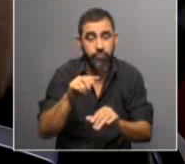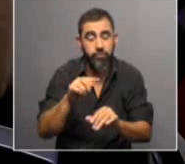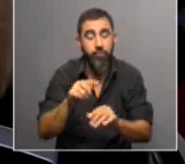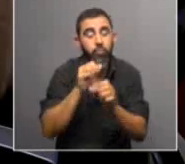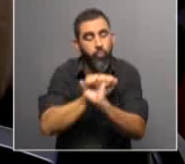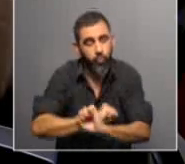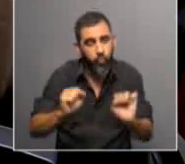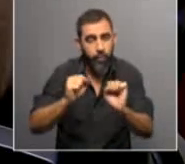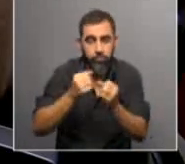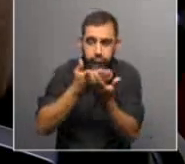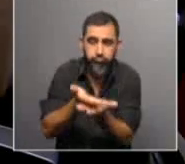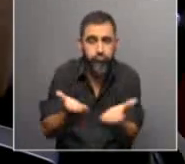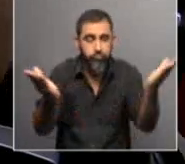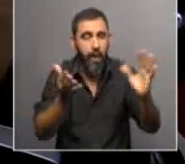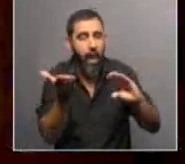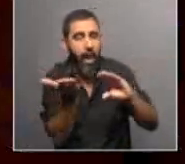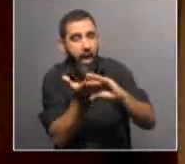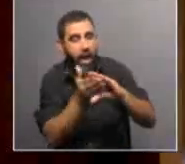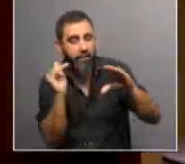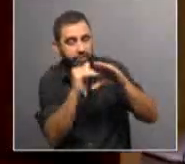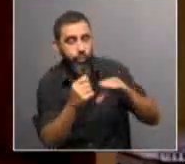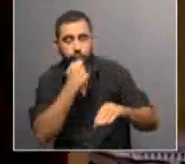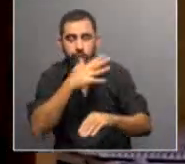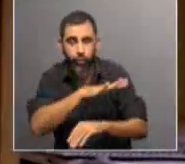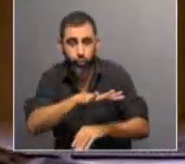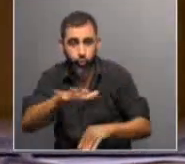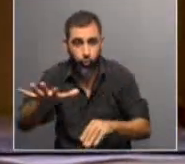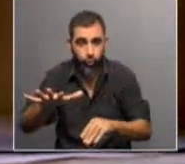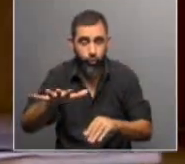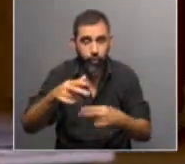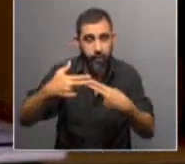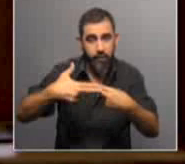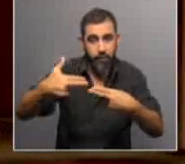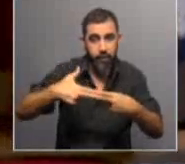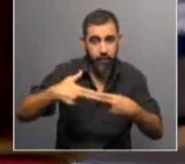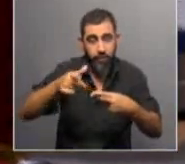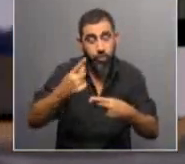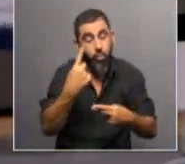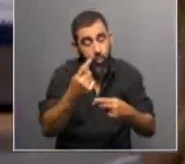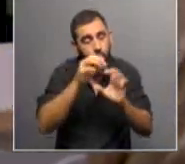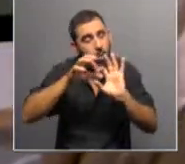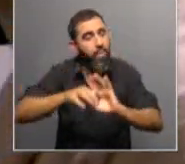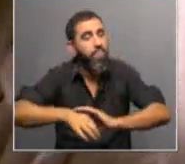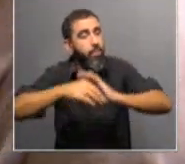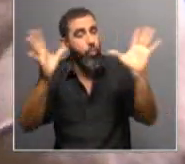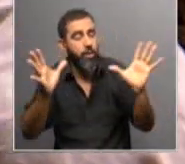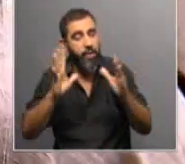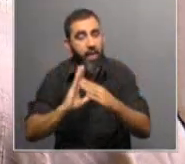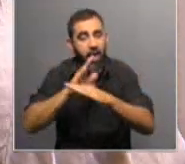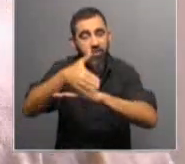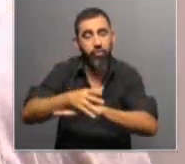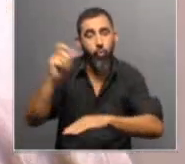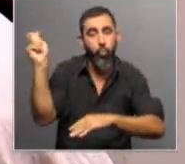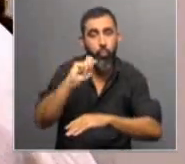de poder poner a disposición el archivo histórico en línea es una parte de la democratización del acceso